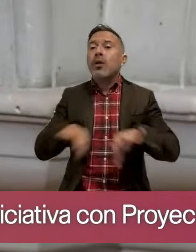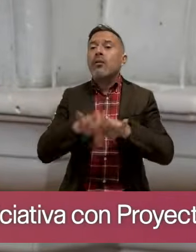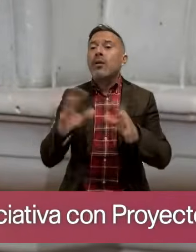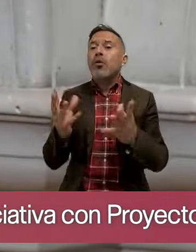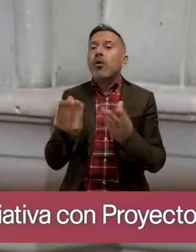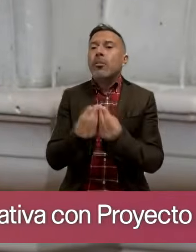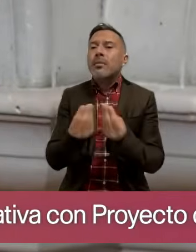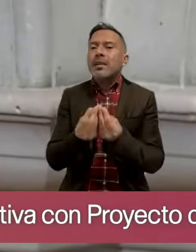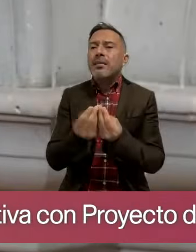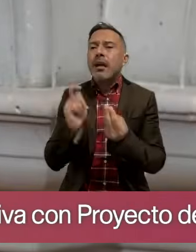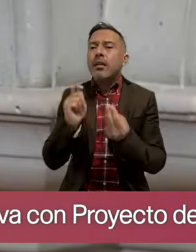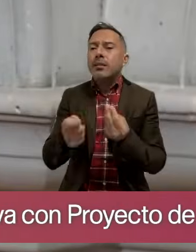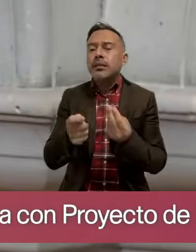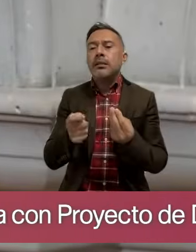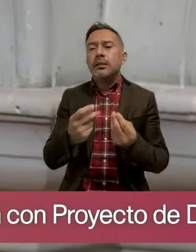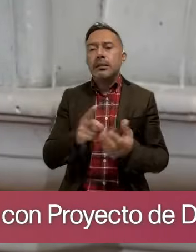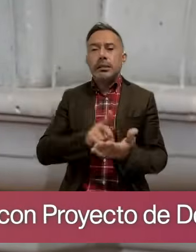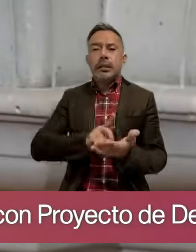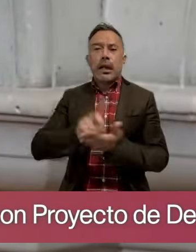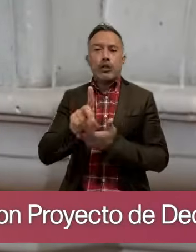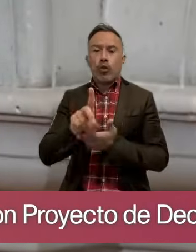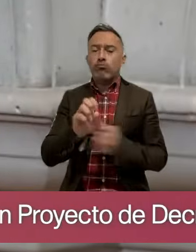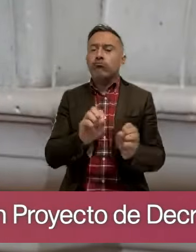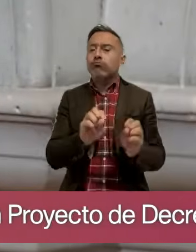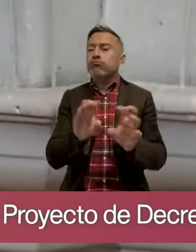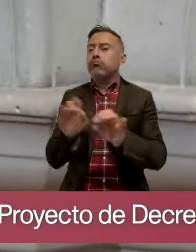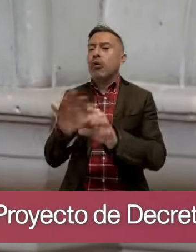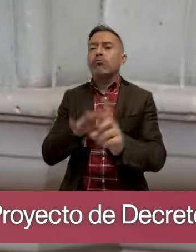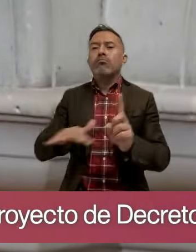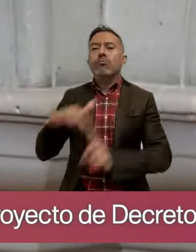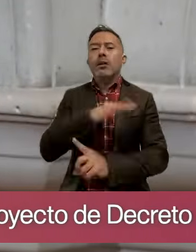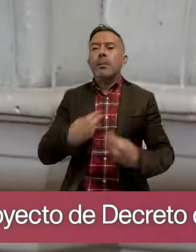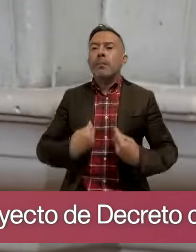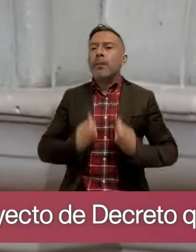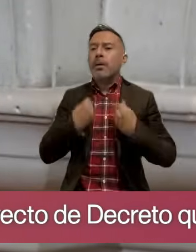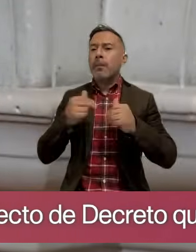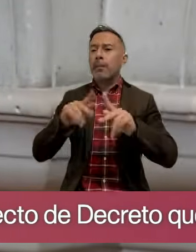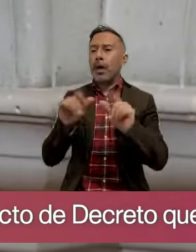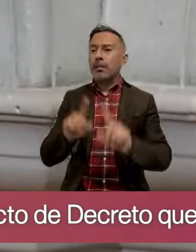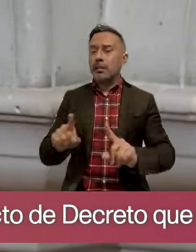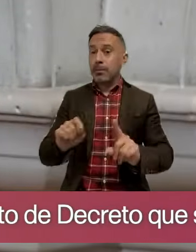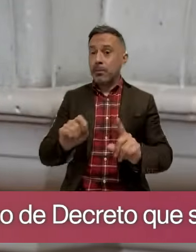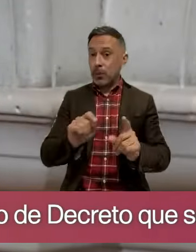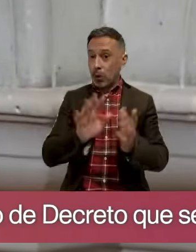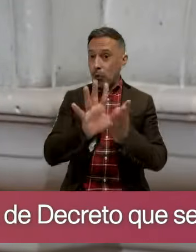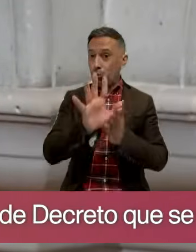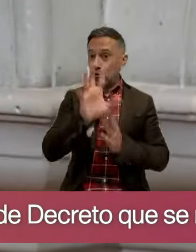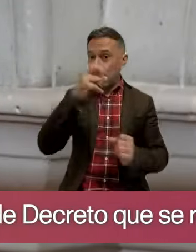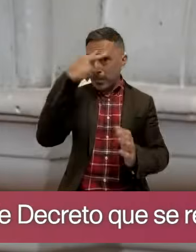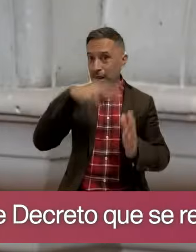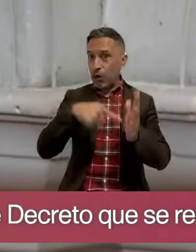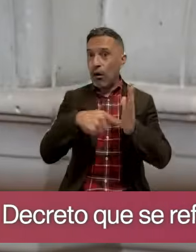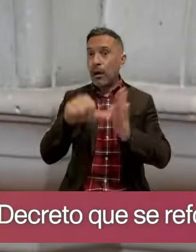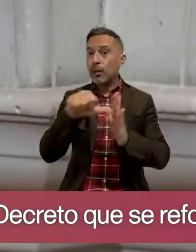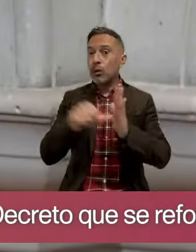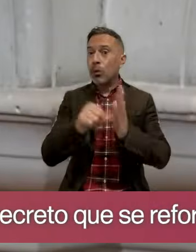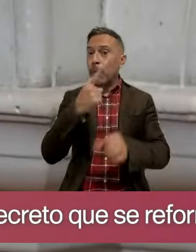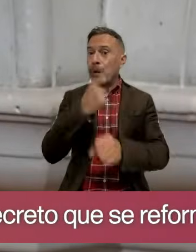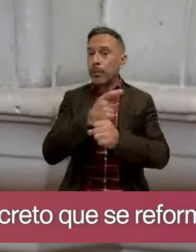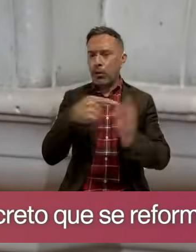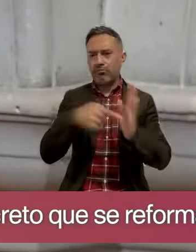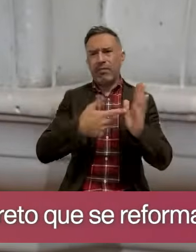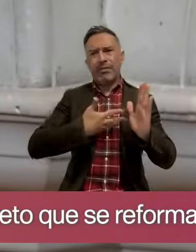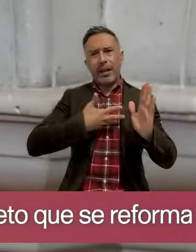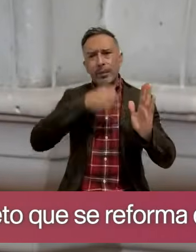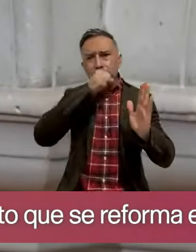paz. En México, nuestra Constitución General es muy clara. En su artículo 1 se establece que todas las personas